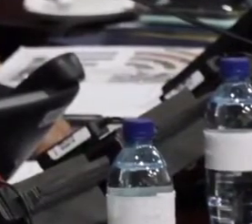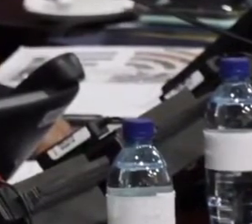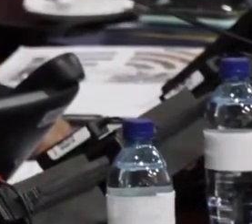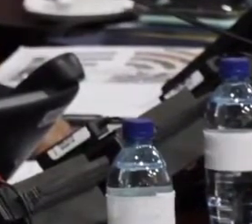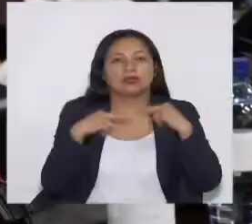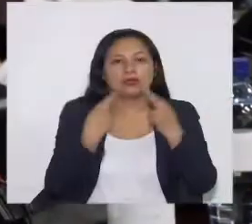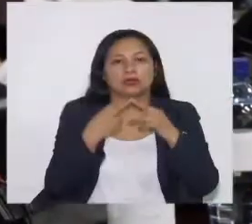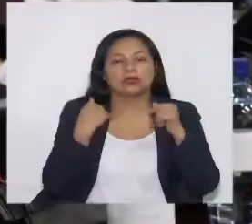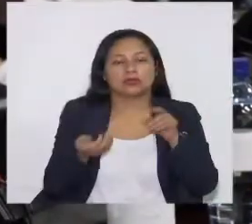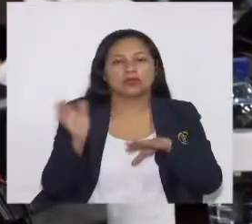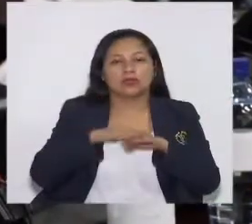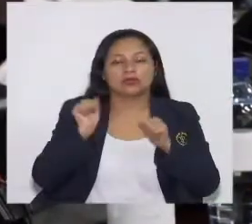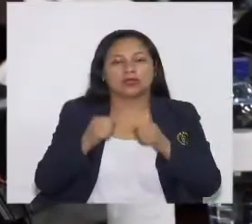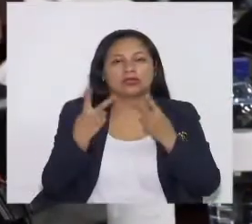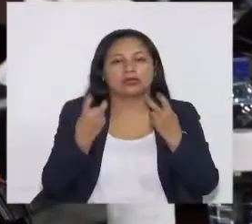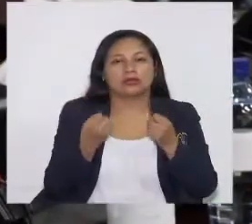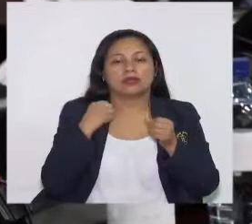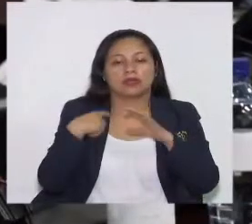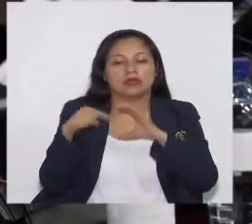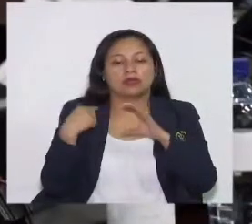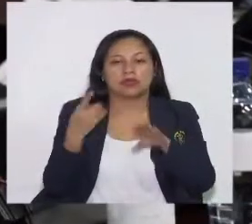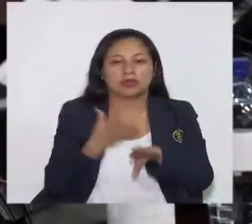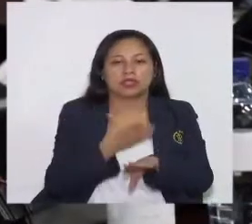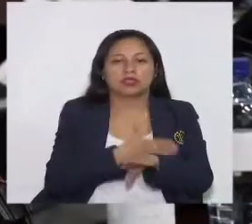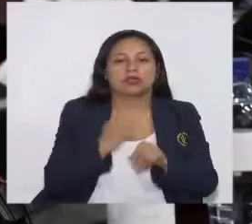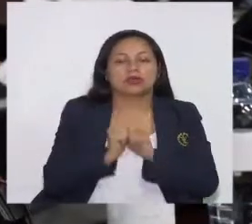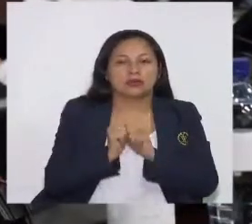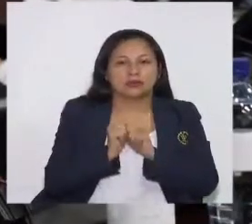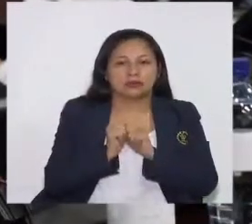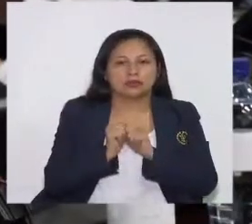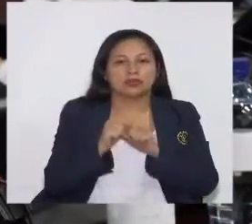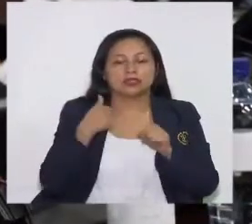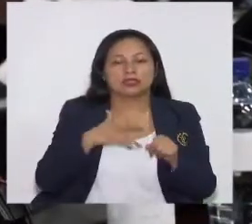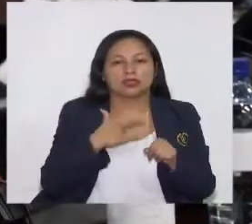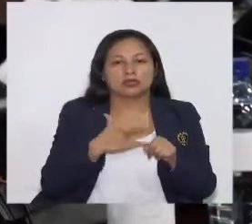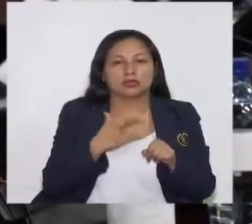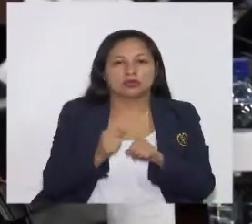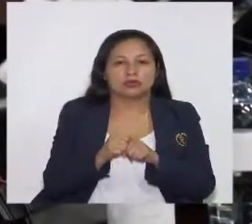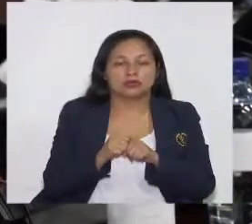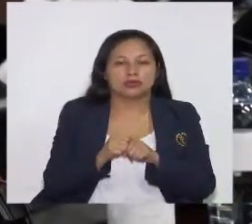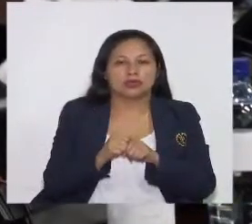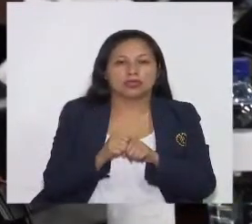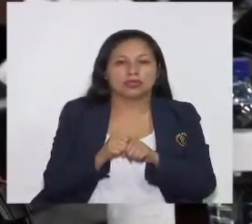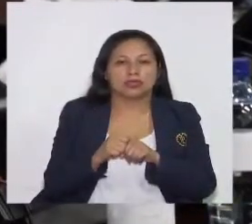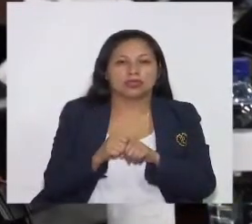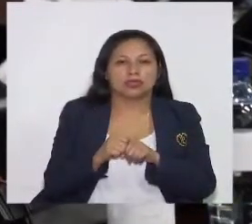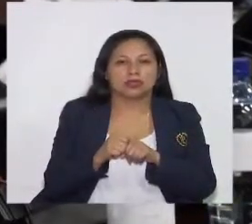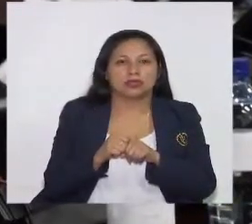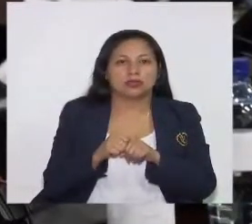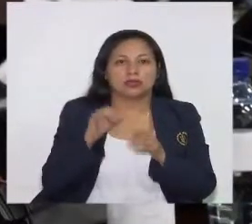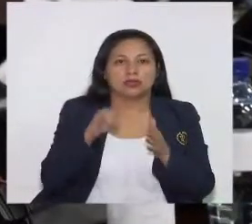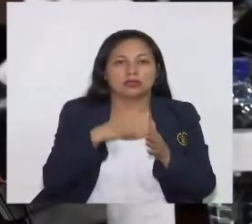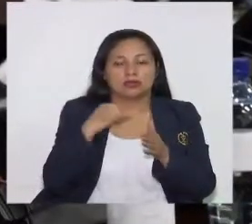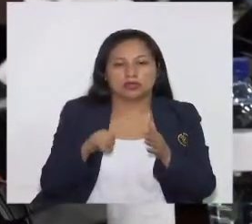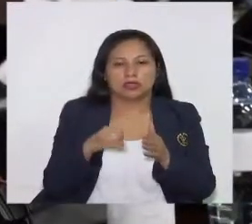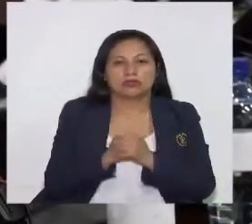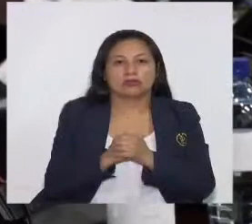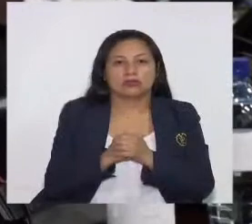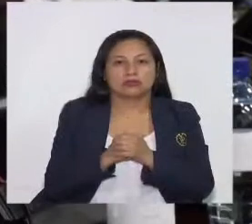sesiones extraordinarias fueron remitidas electrónicamente con anticipación. En ese sentido, se somete a...